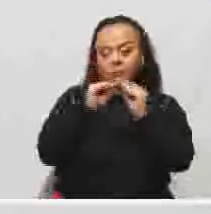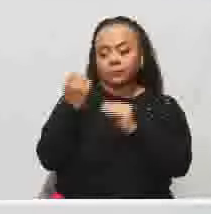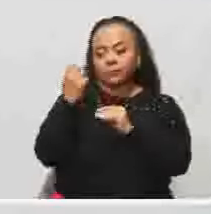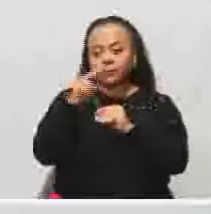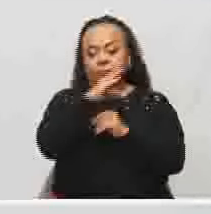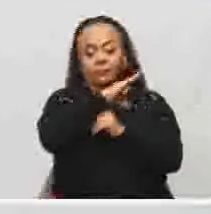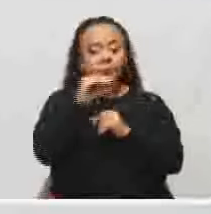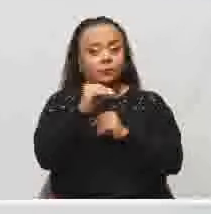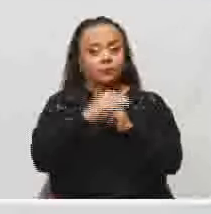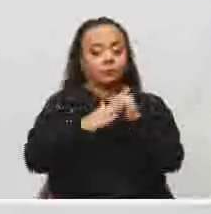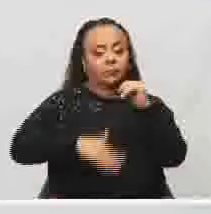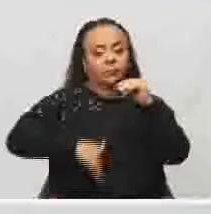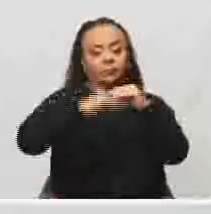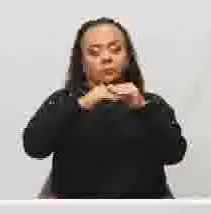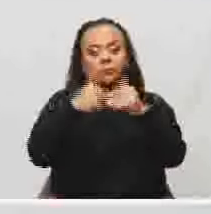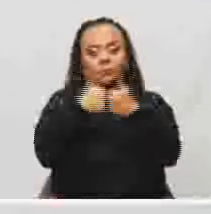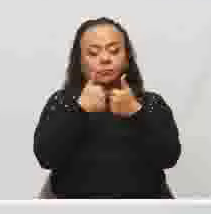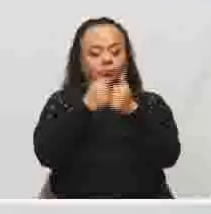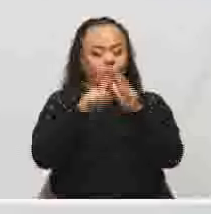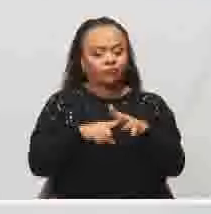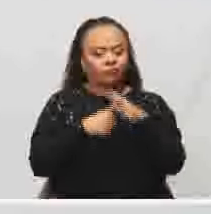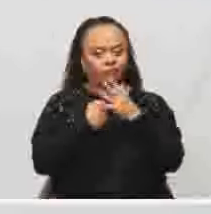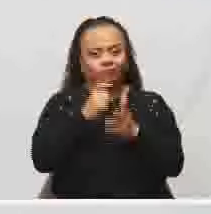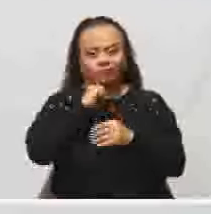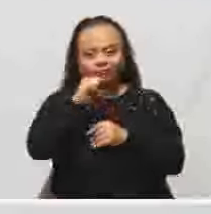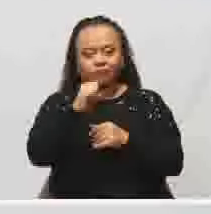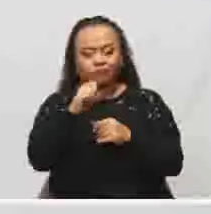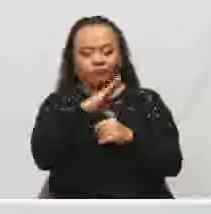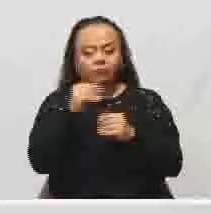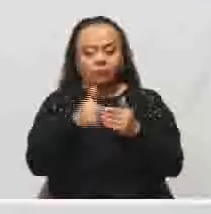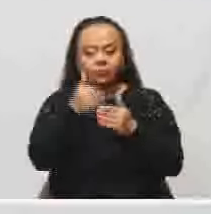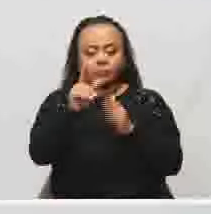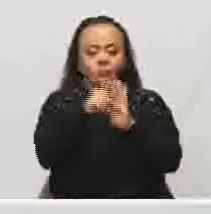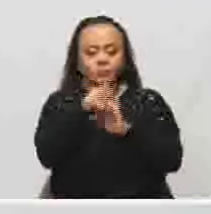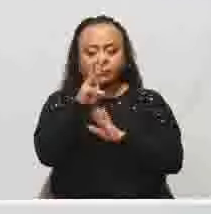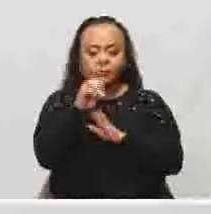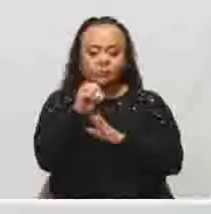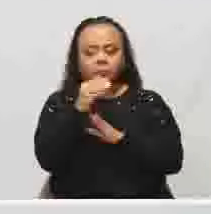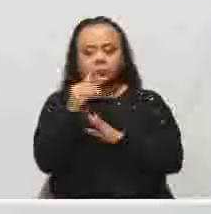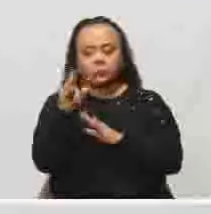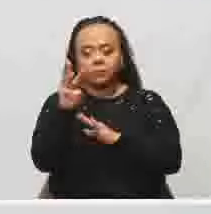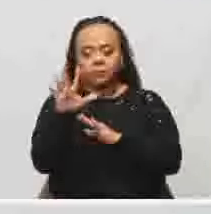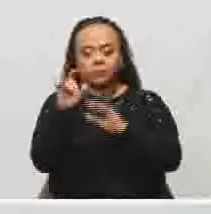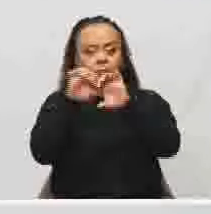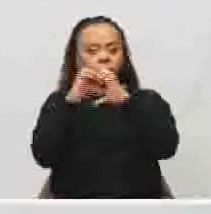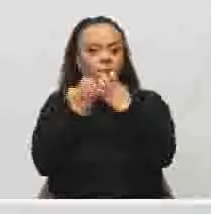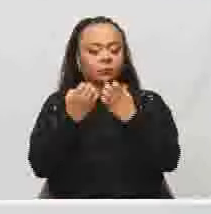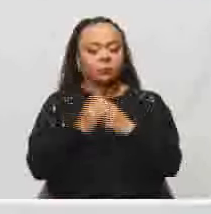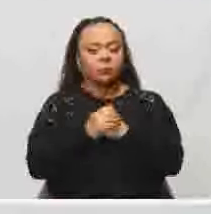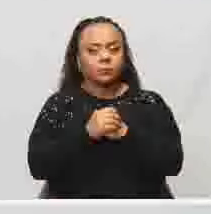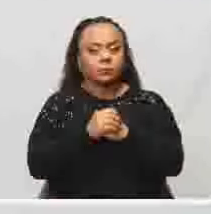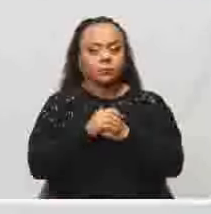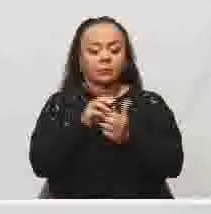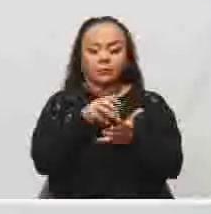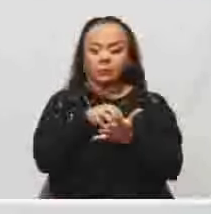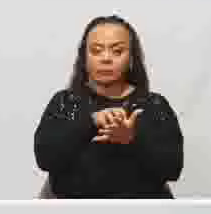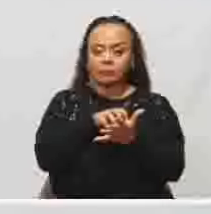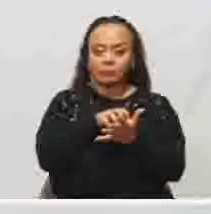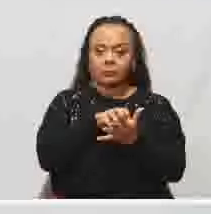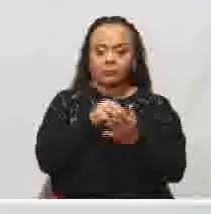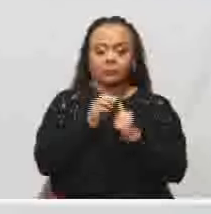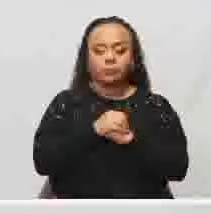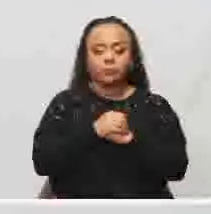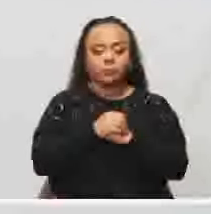alcanzado en partidos que empezó ganando donde parece que después del minuto 60 65 el equipo titubea no